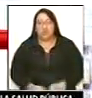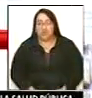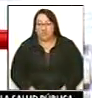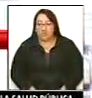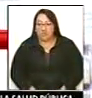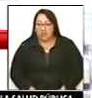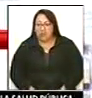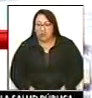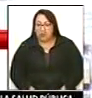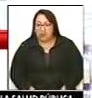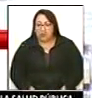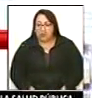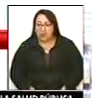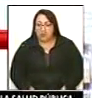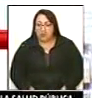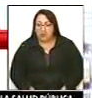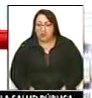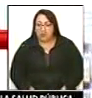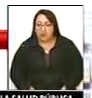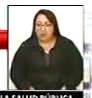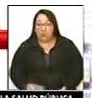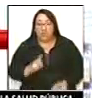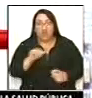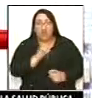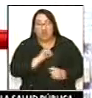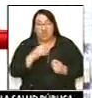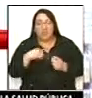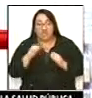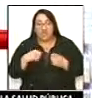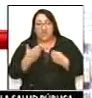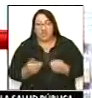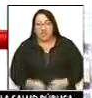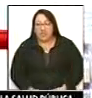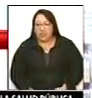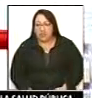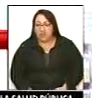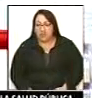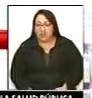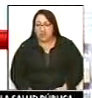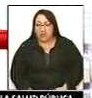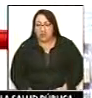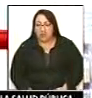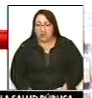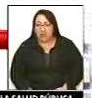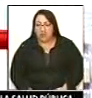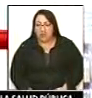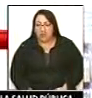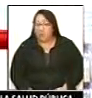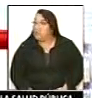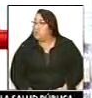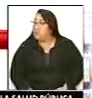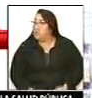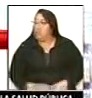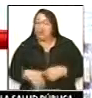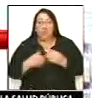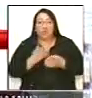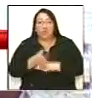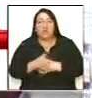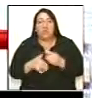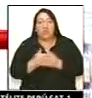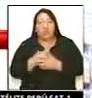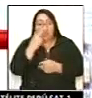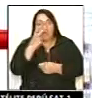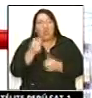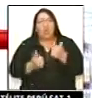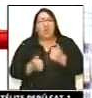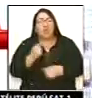una de las pocas instituciones que sí tiene capacidad para ingresar, digamos, a ver cómo